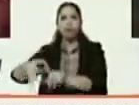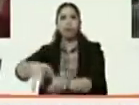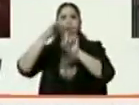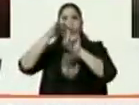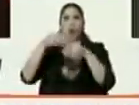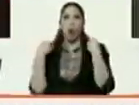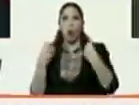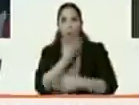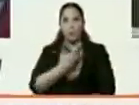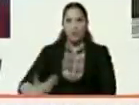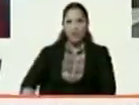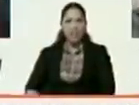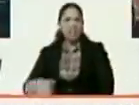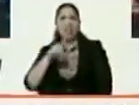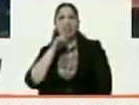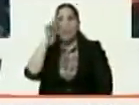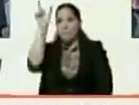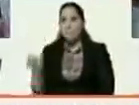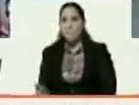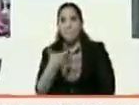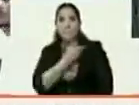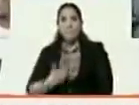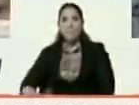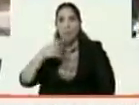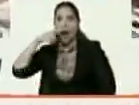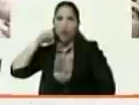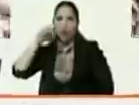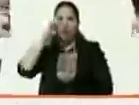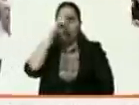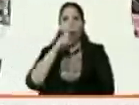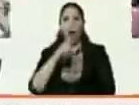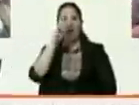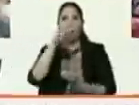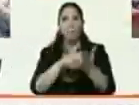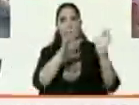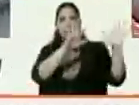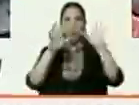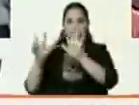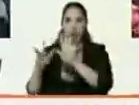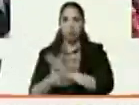como presidente a Nicolás Maduro en el año 2018.